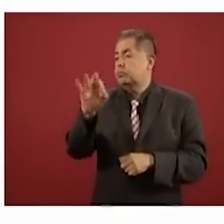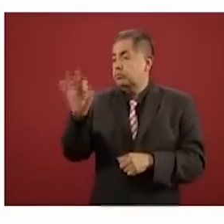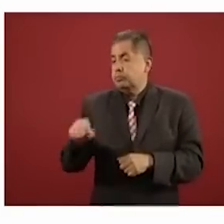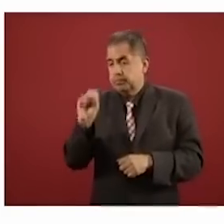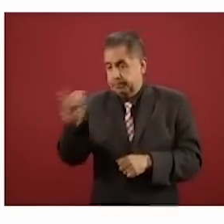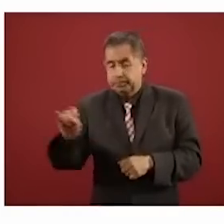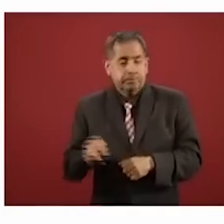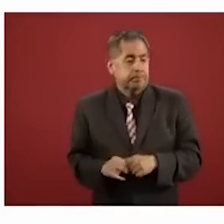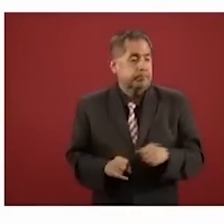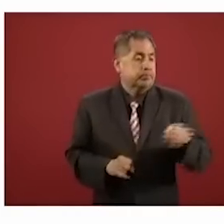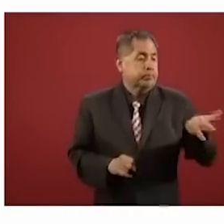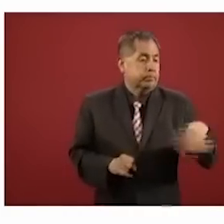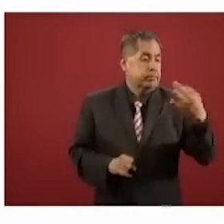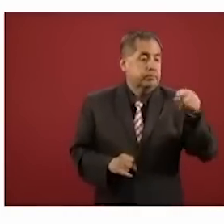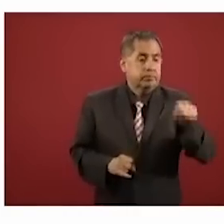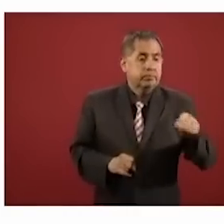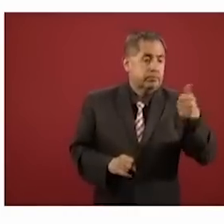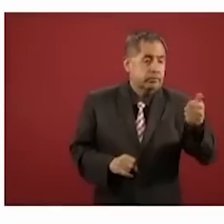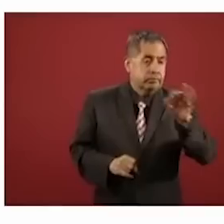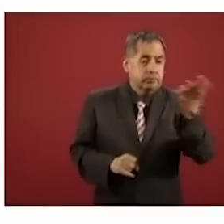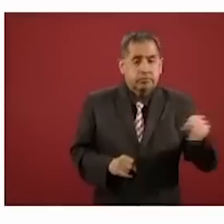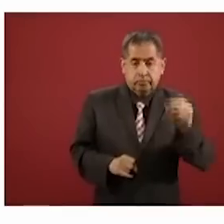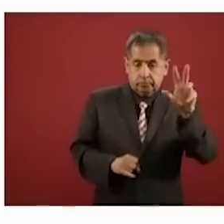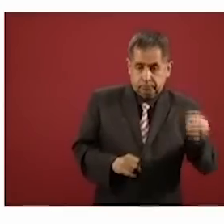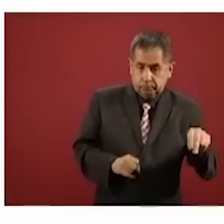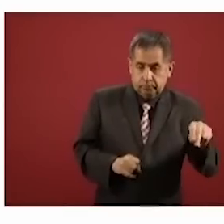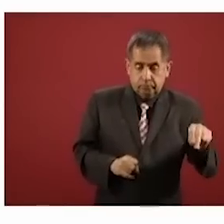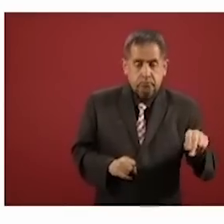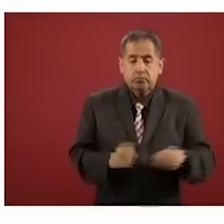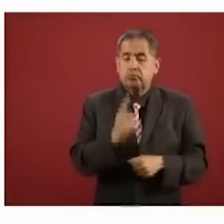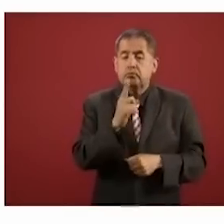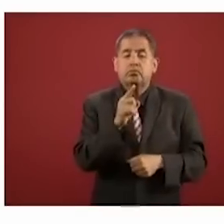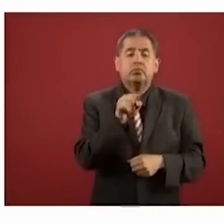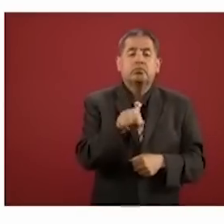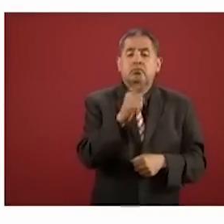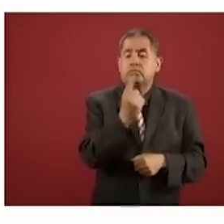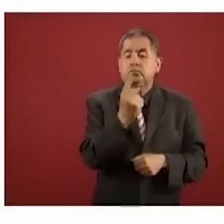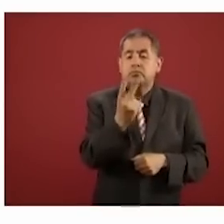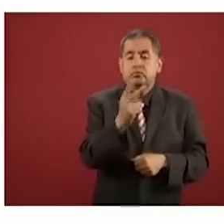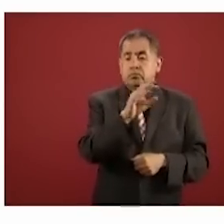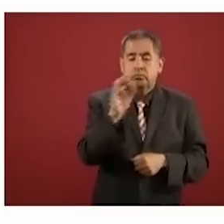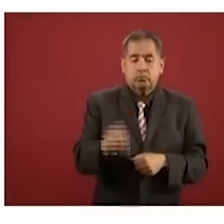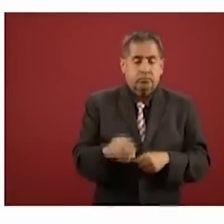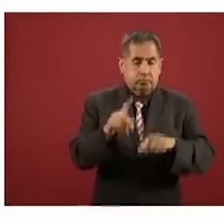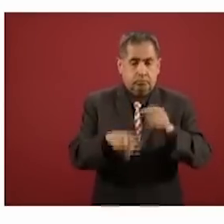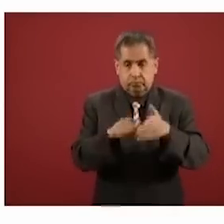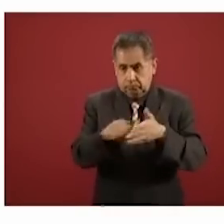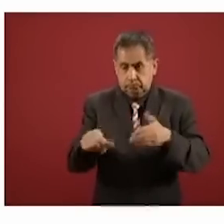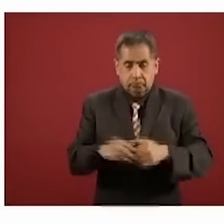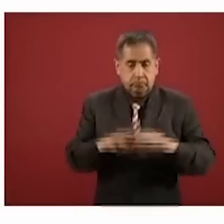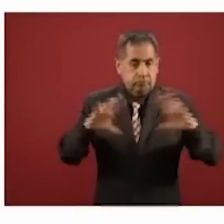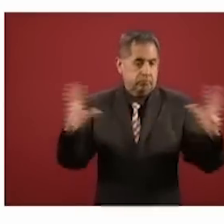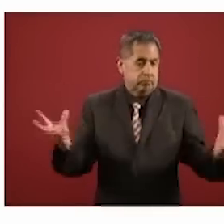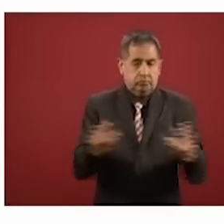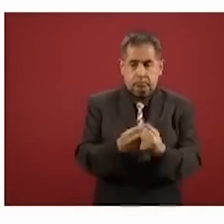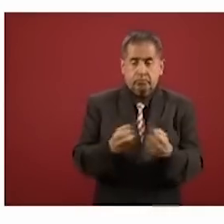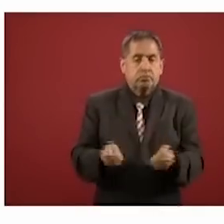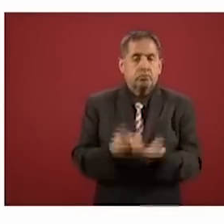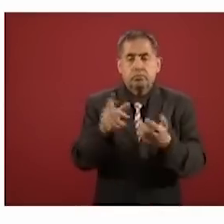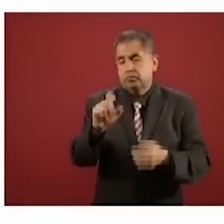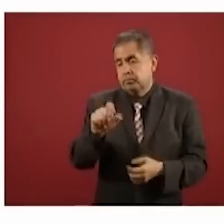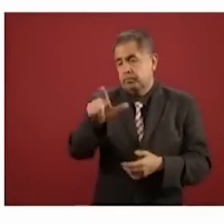85.2% por el sí, 14.6% por el no y 1.2% nulos, para un total de participación